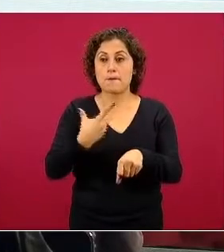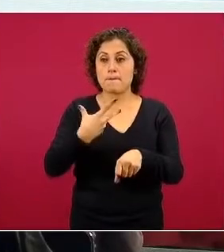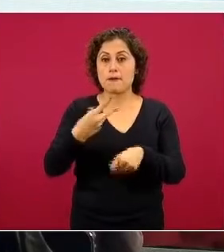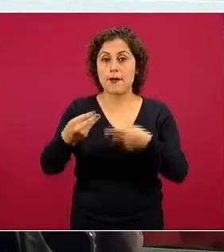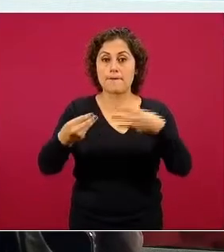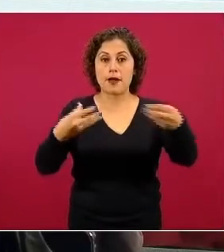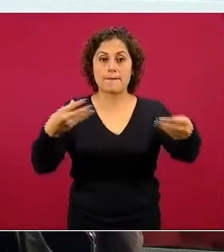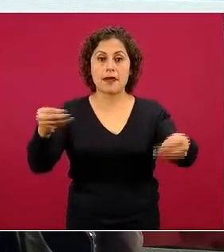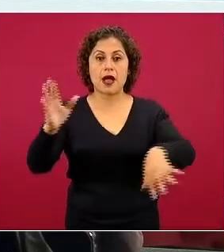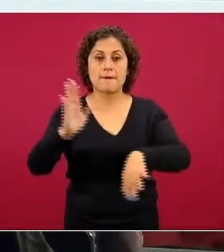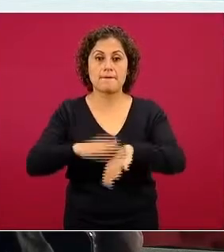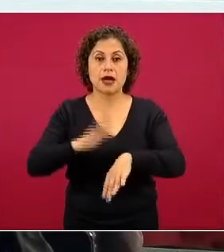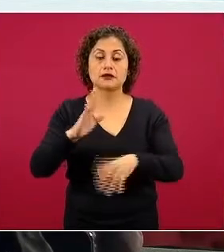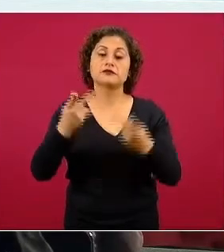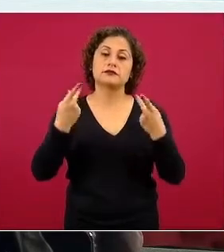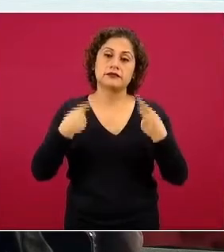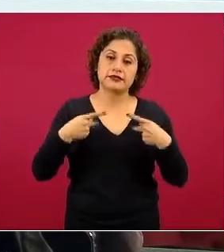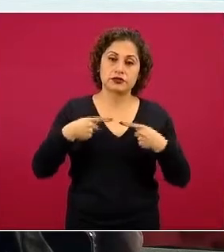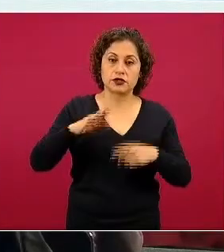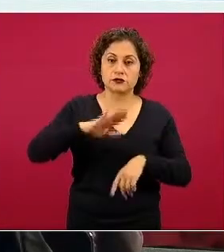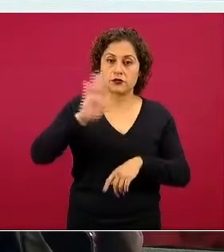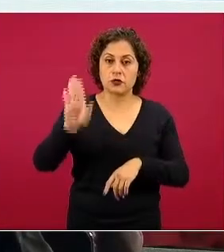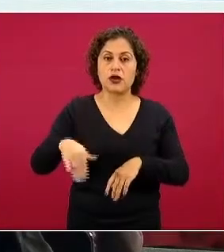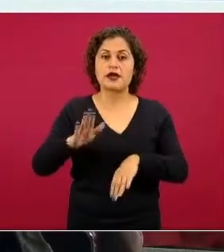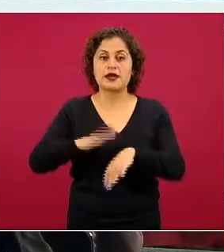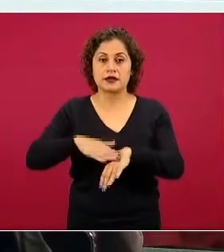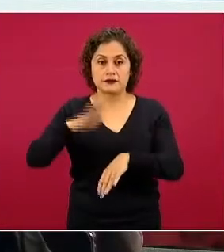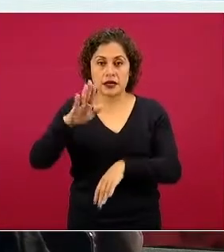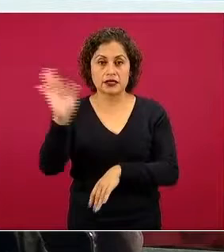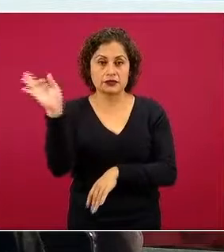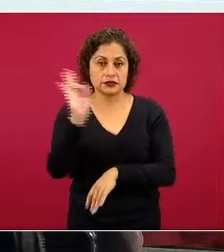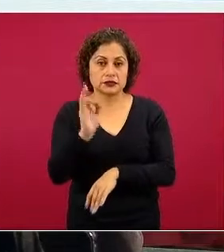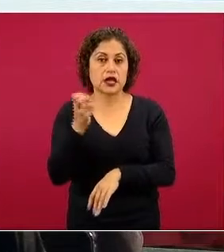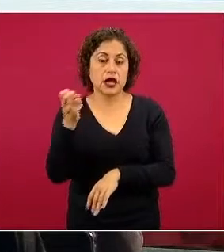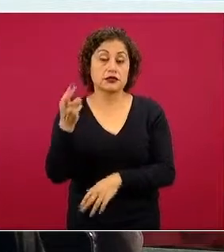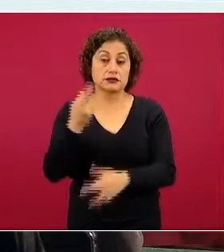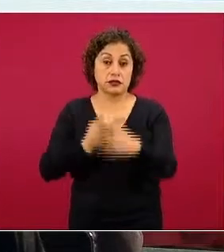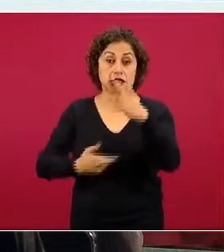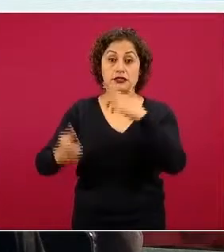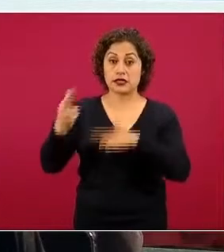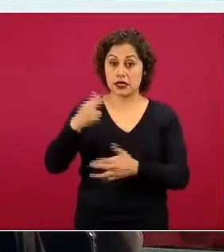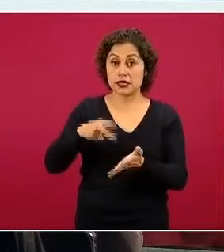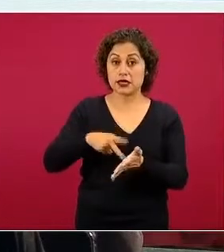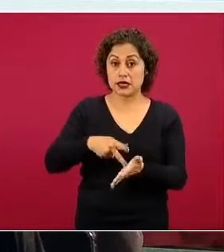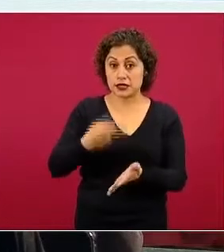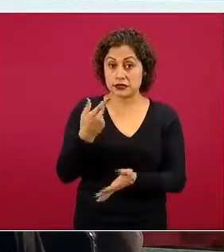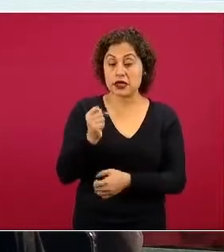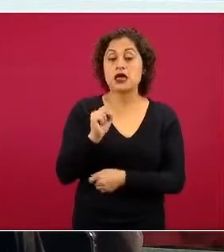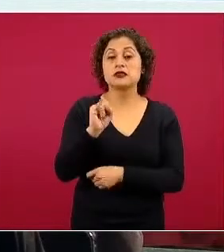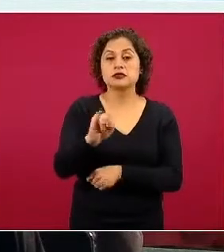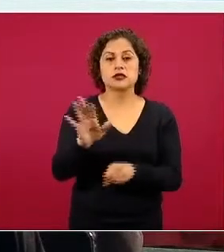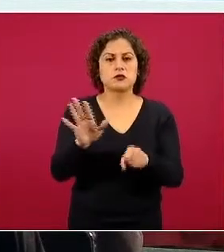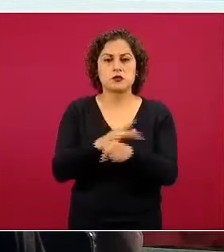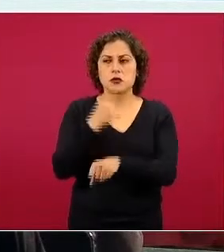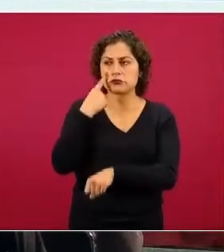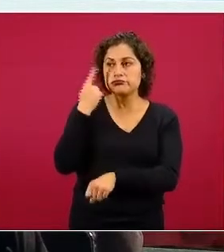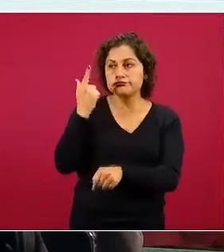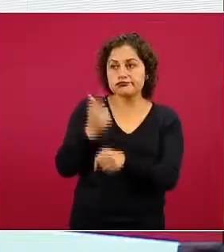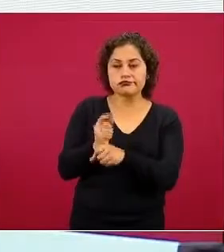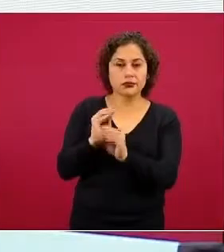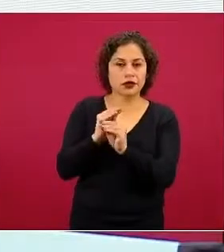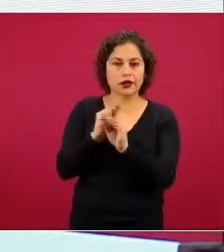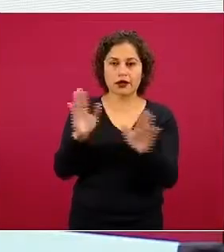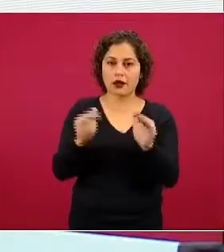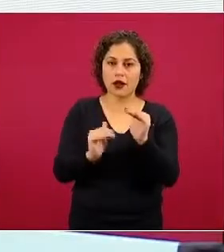viral, un rebrote. ¿Por qué sí es rebrote? Porque hubo una tendencia marcada